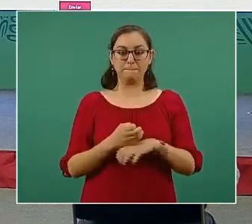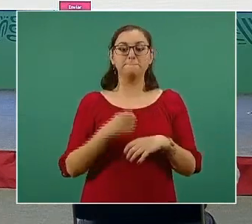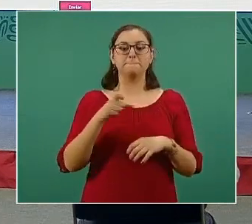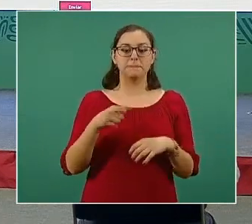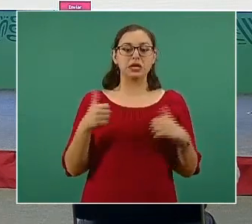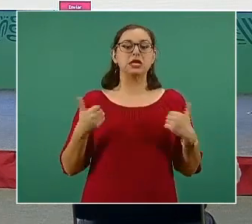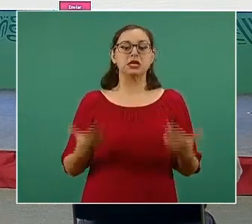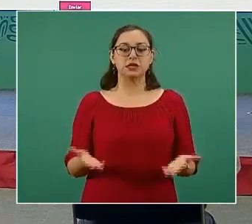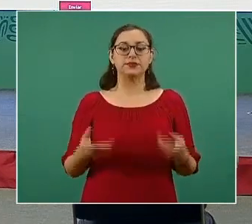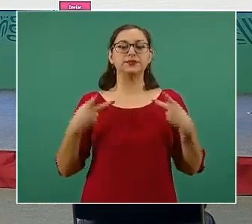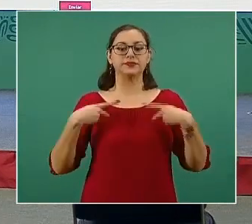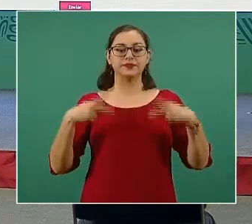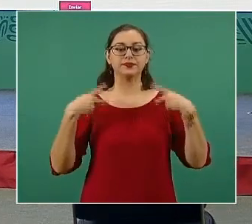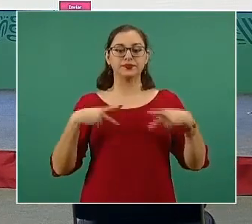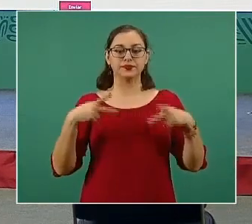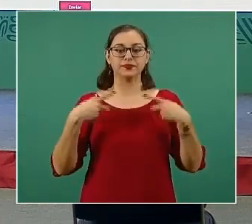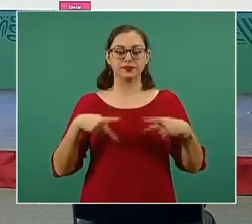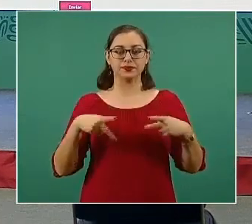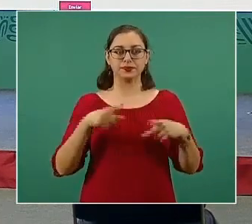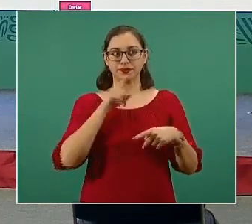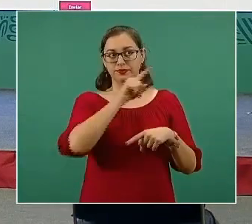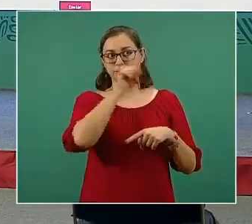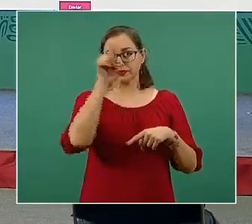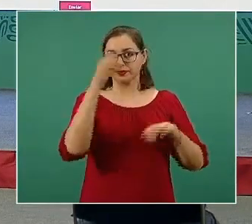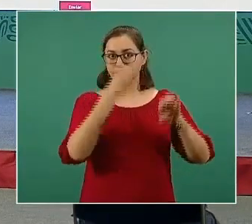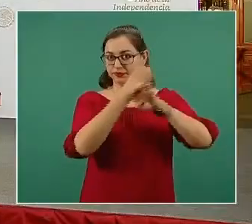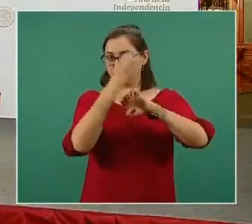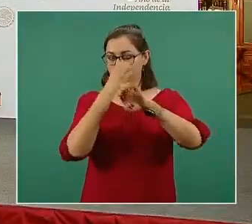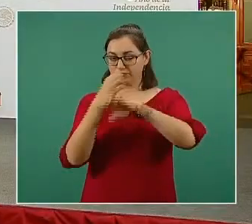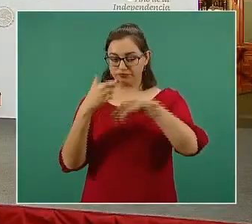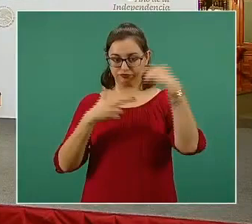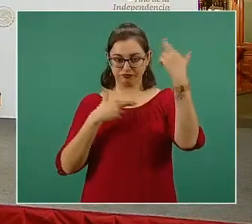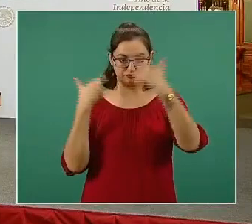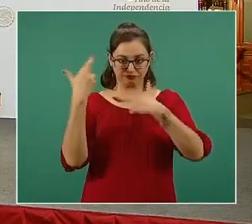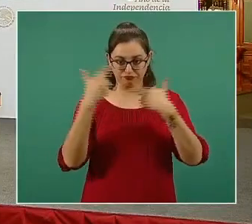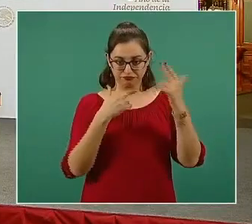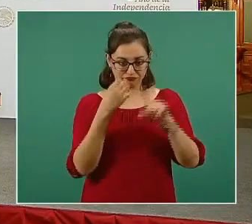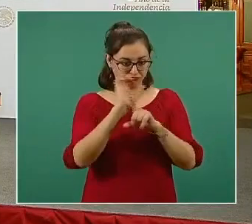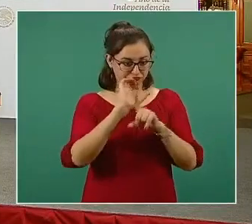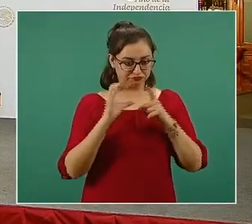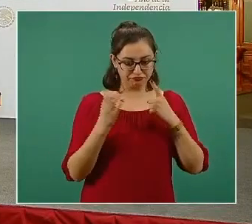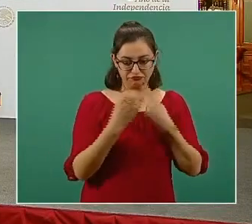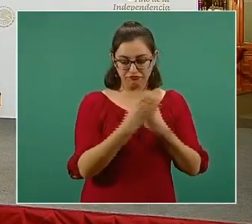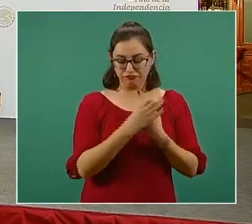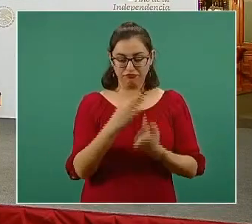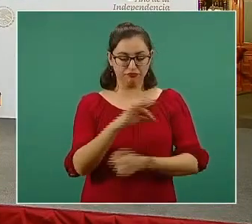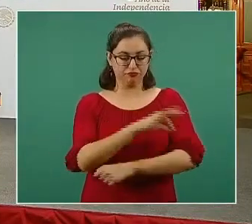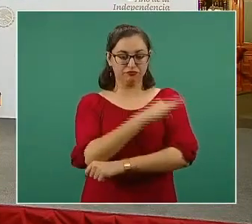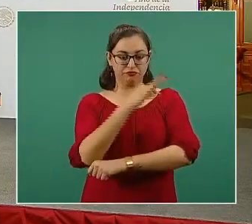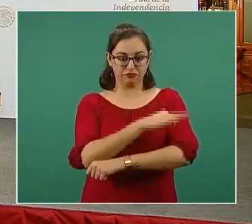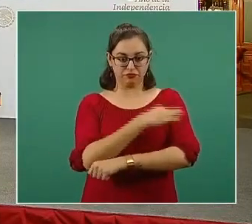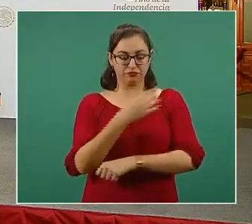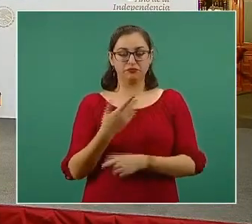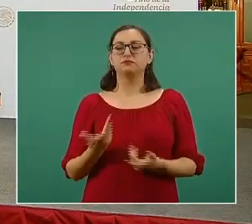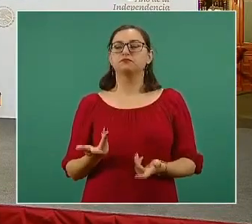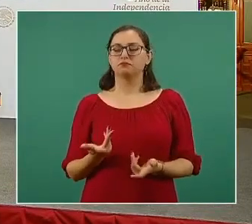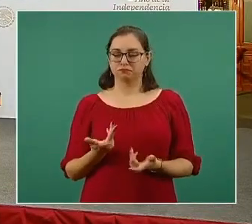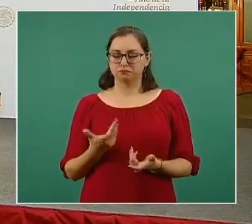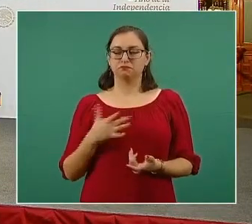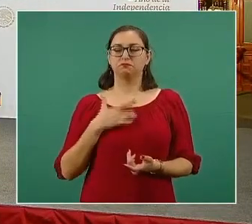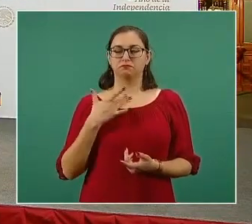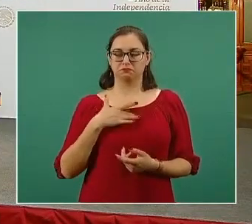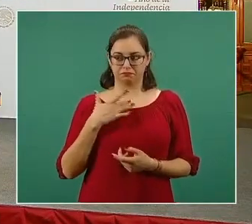las personas expertas dentro de cada estado, los comités de vacunación de cada estado, analicen